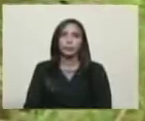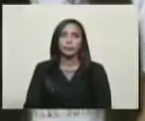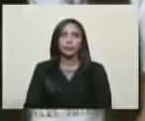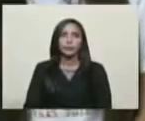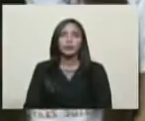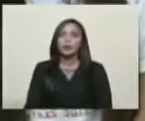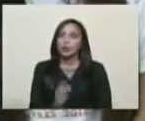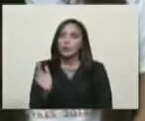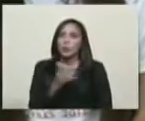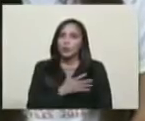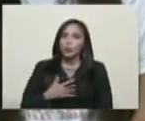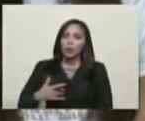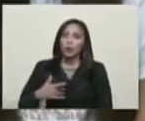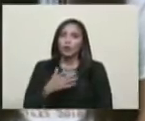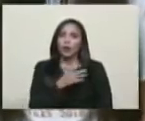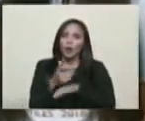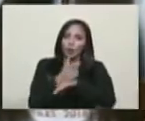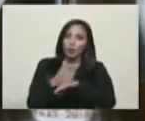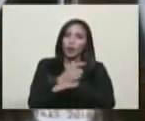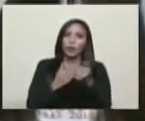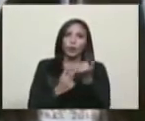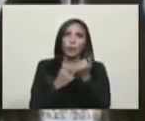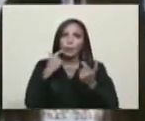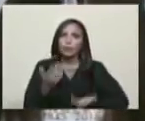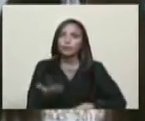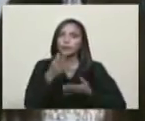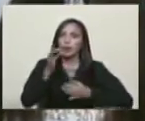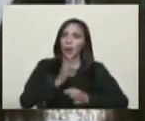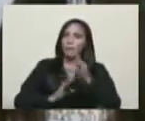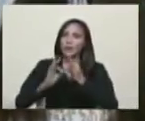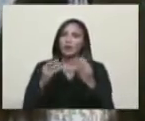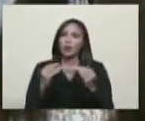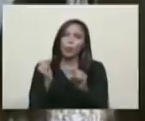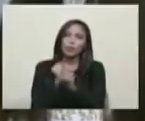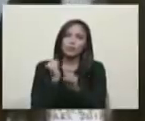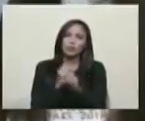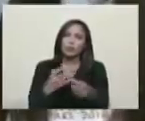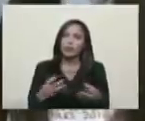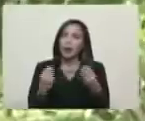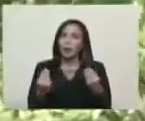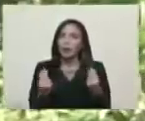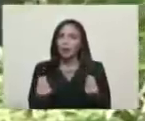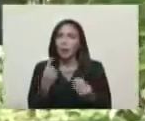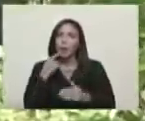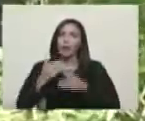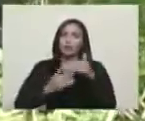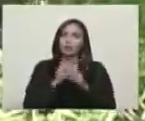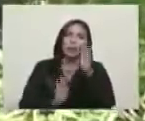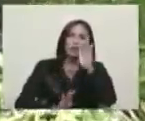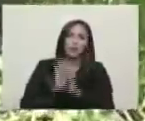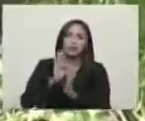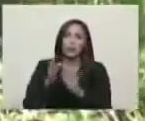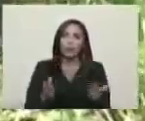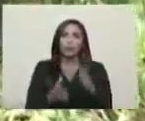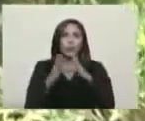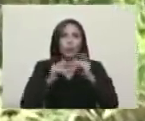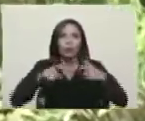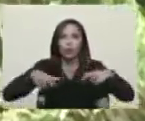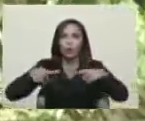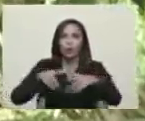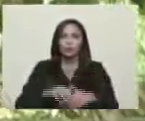que apoya muchísimo a la juventud, pueda contarnos cómo ha sido el trabajo conjunto para avanzar en la recuperación de este centro